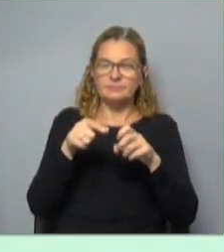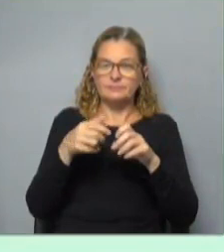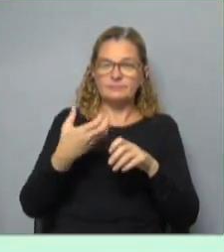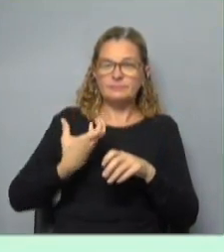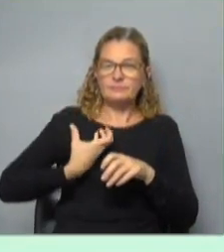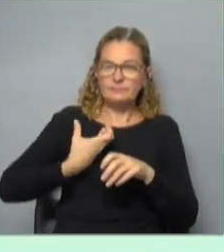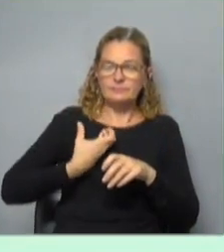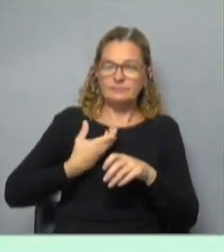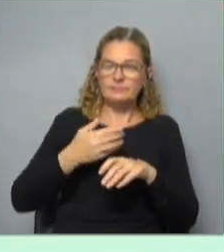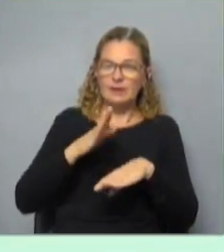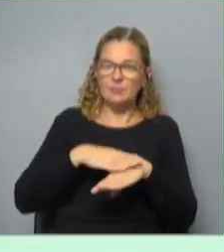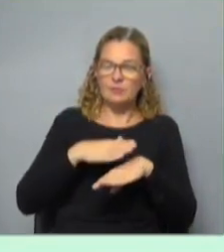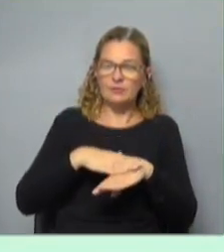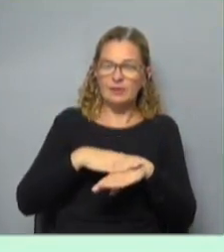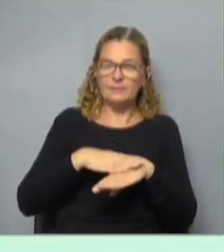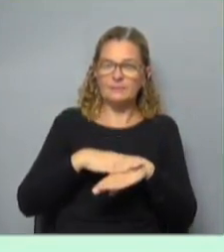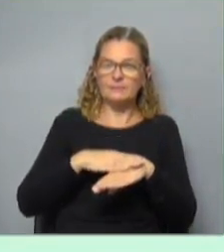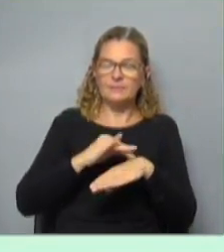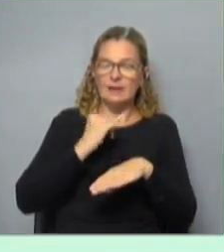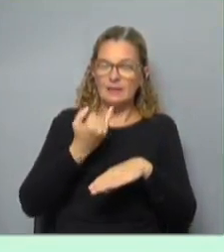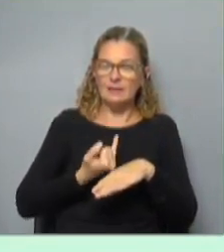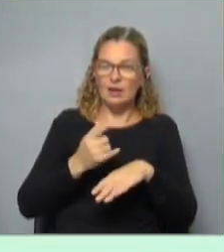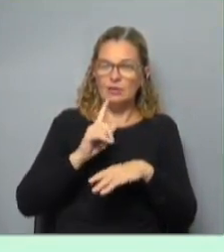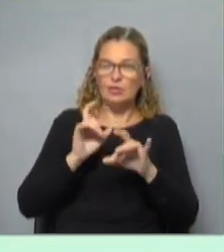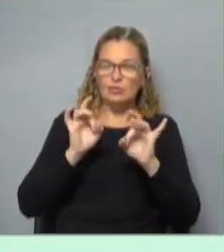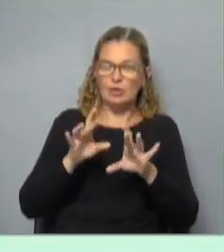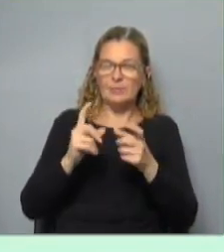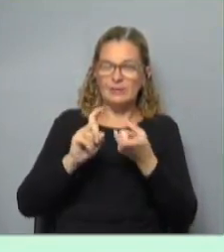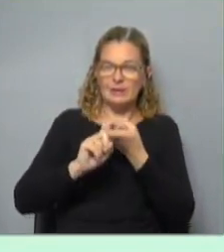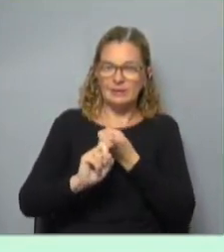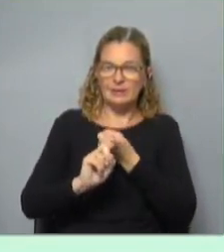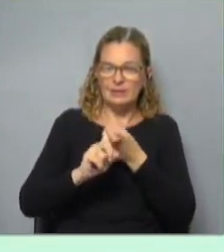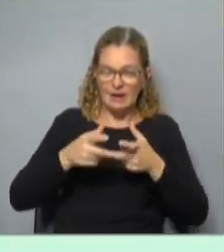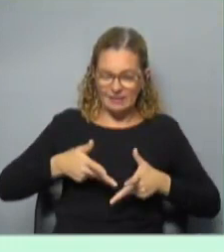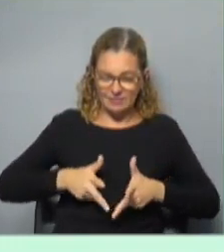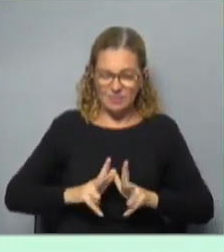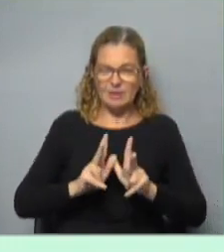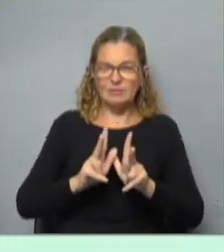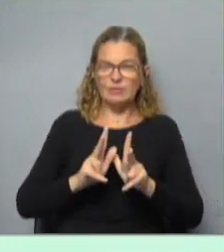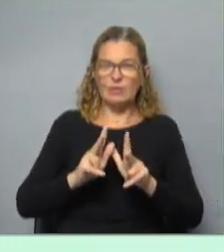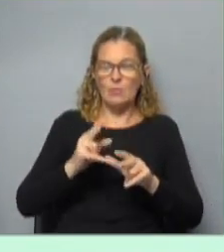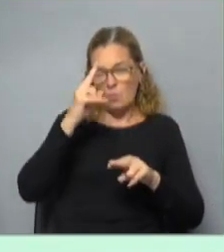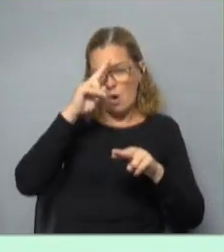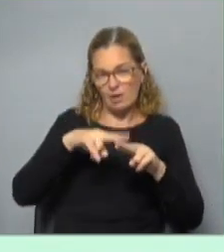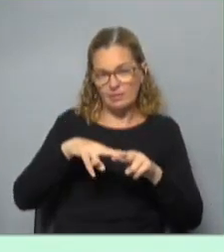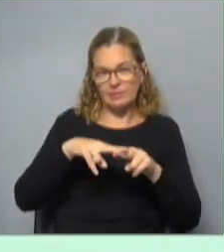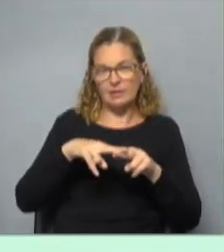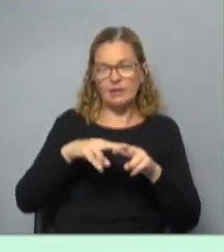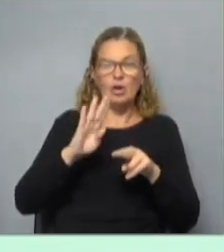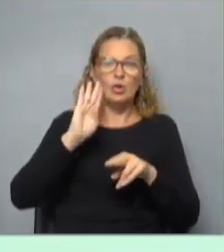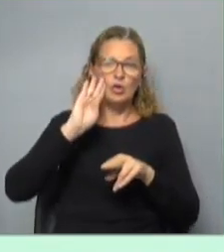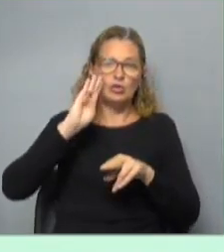encarguen de la identidad de la gente no solamente de los matrimonios estamos hablando de nacimientos defunciones de